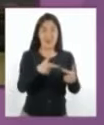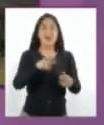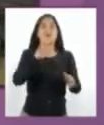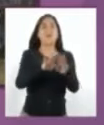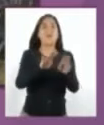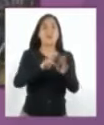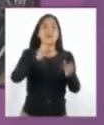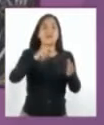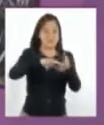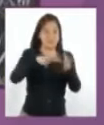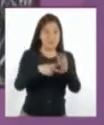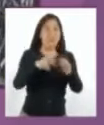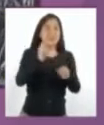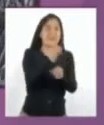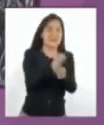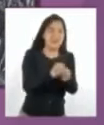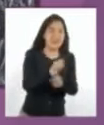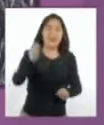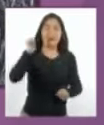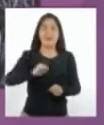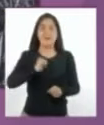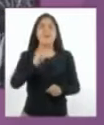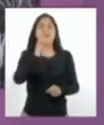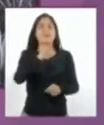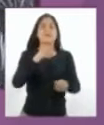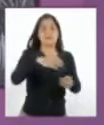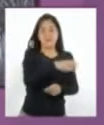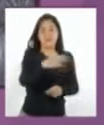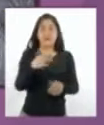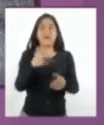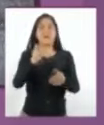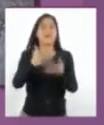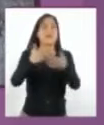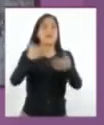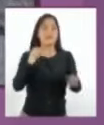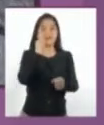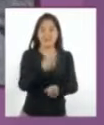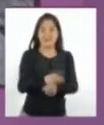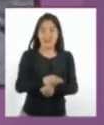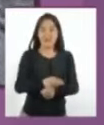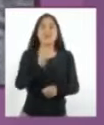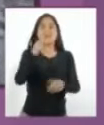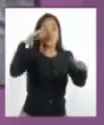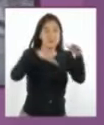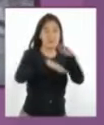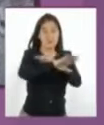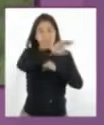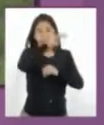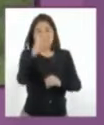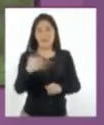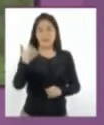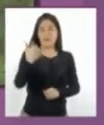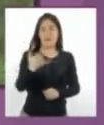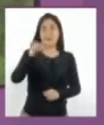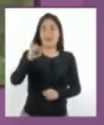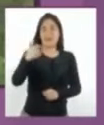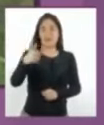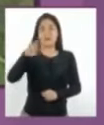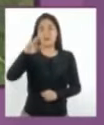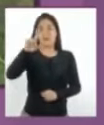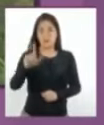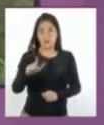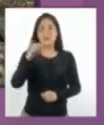han encontrado restos antiguos de agricultura temprana, principalmente en las cuevas prehistóricas de Yagul y